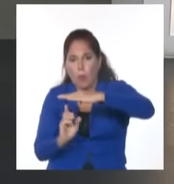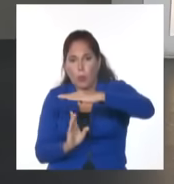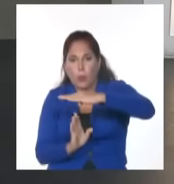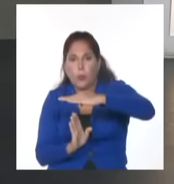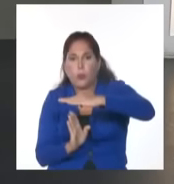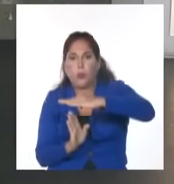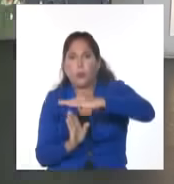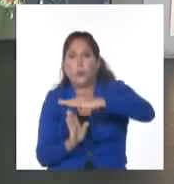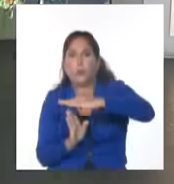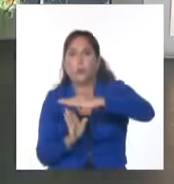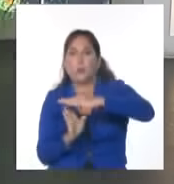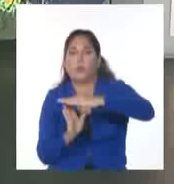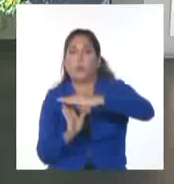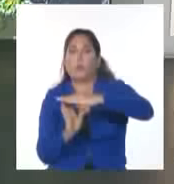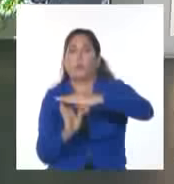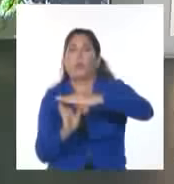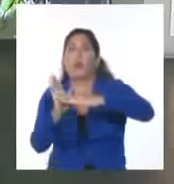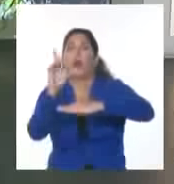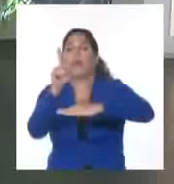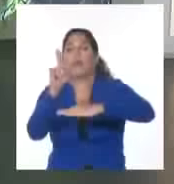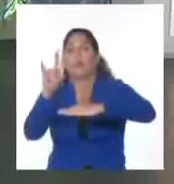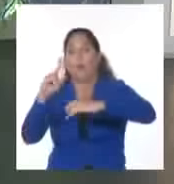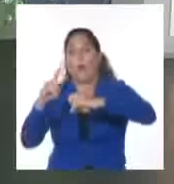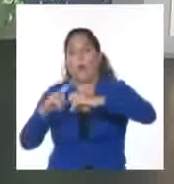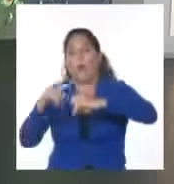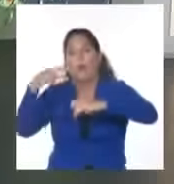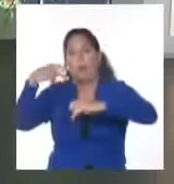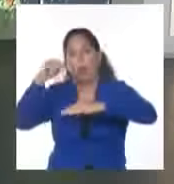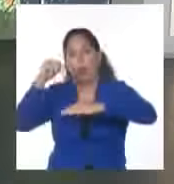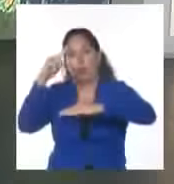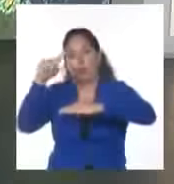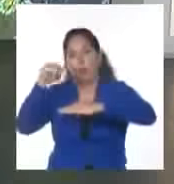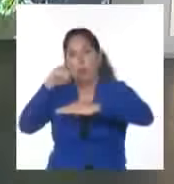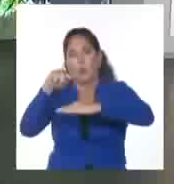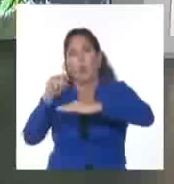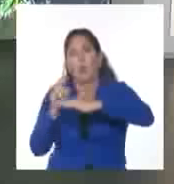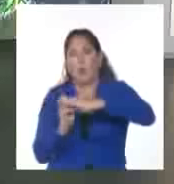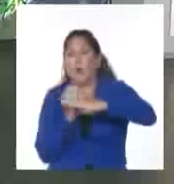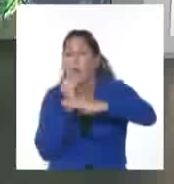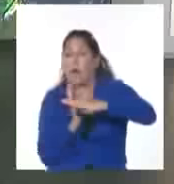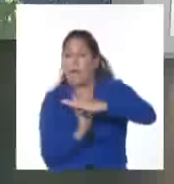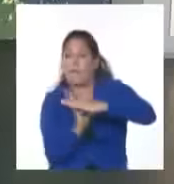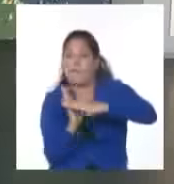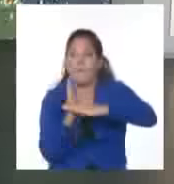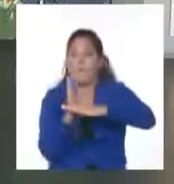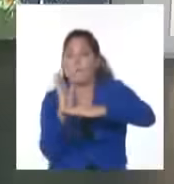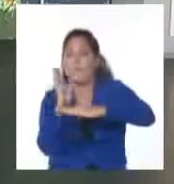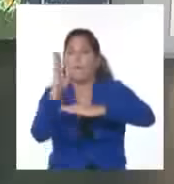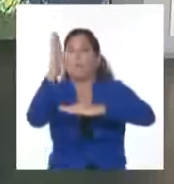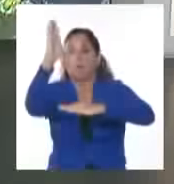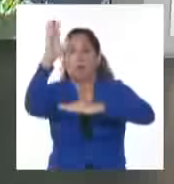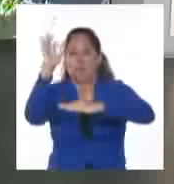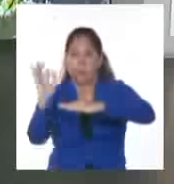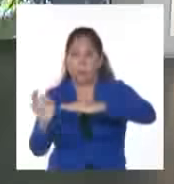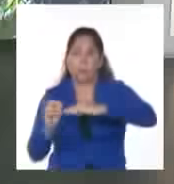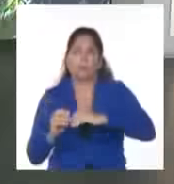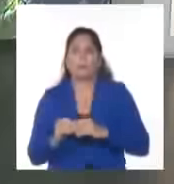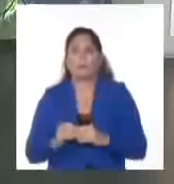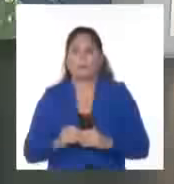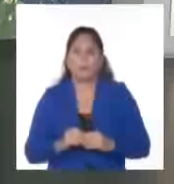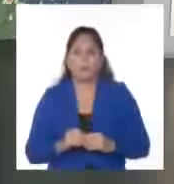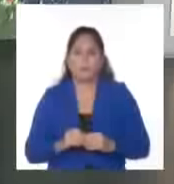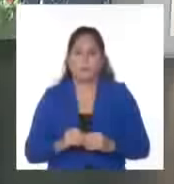oeste-noroeste hasta 19 kilómetros por hora y después torcerá su rumbo más hacia el